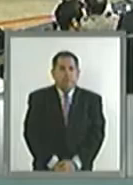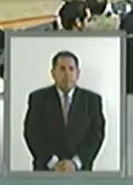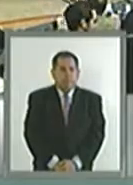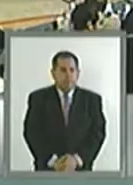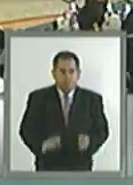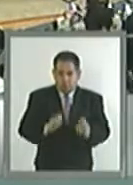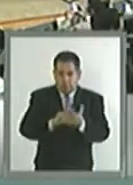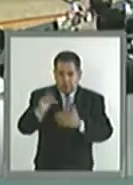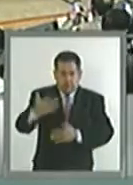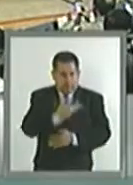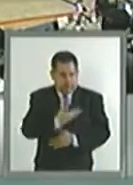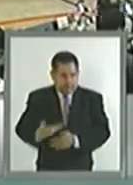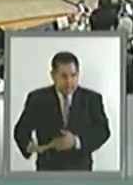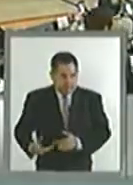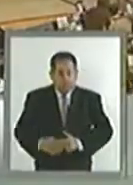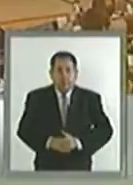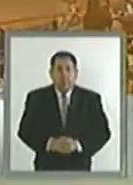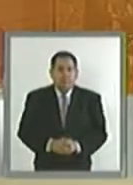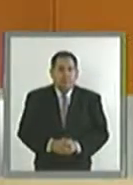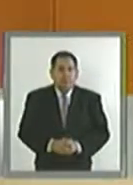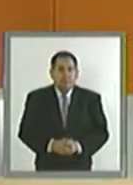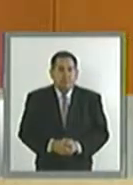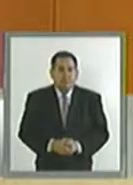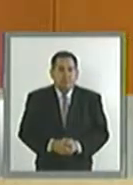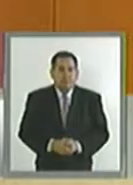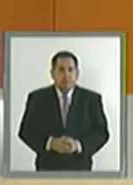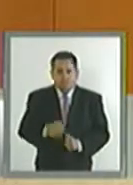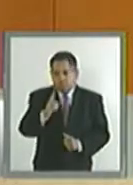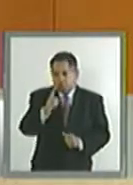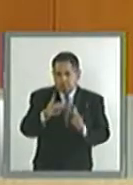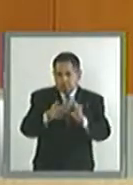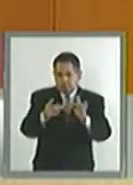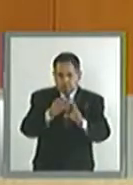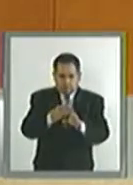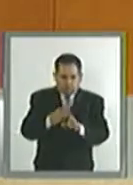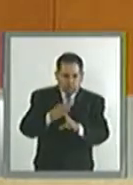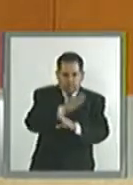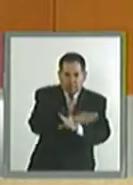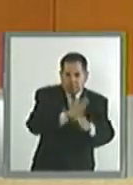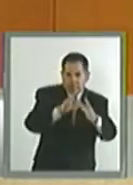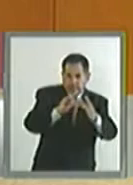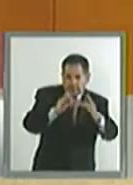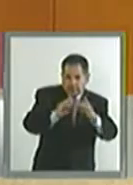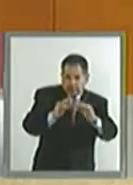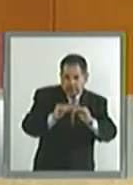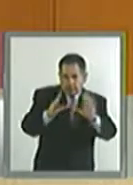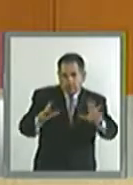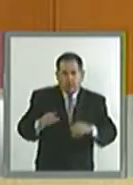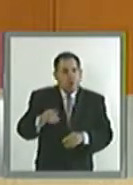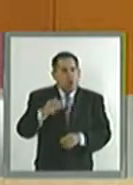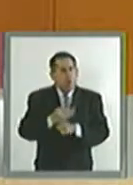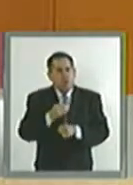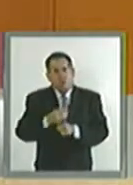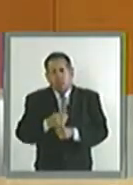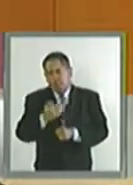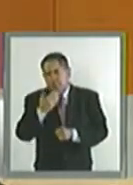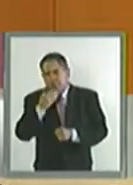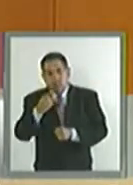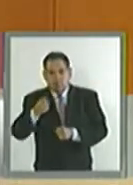Muchas gracias, presidente. Quiero, antes de iniciar mi exposición, celebrar las